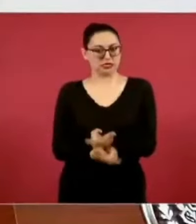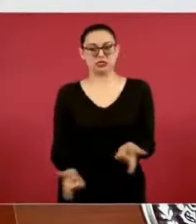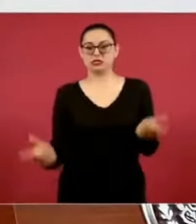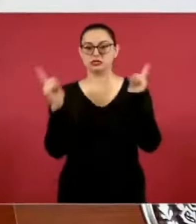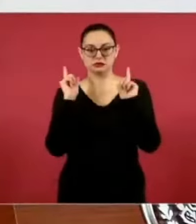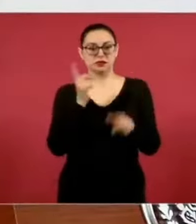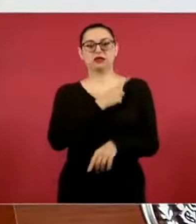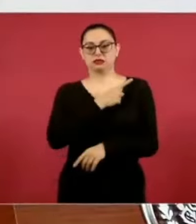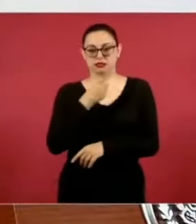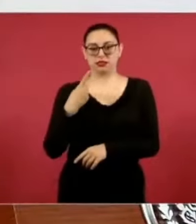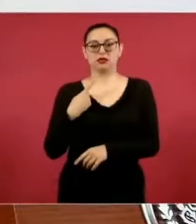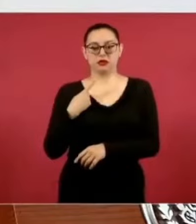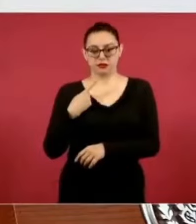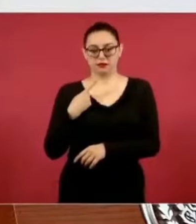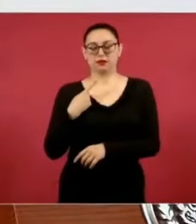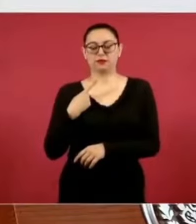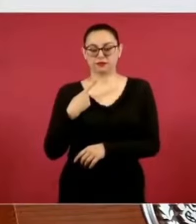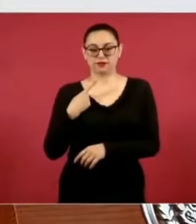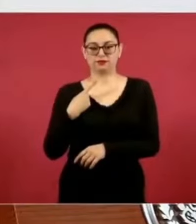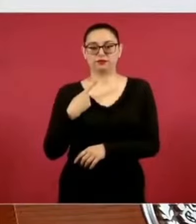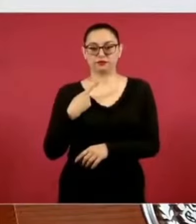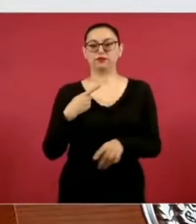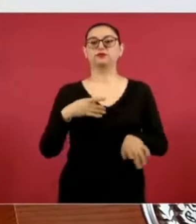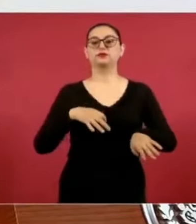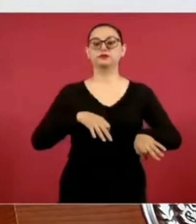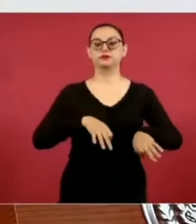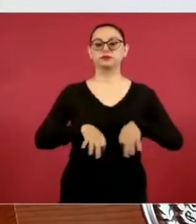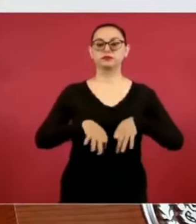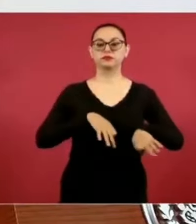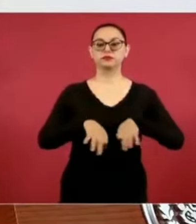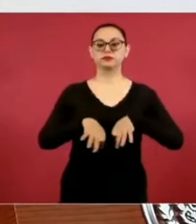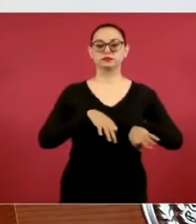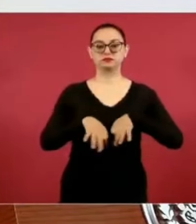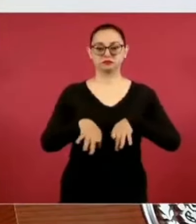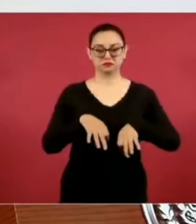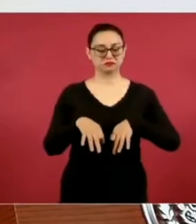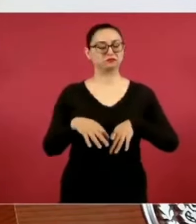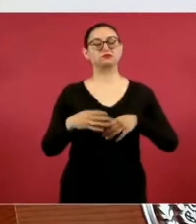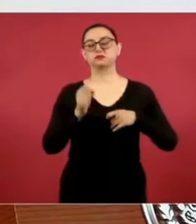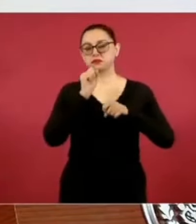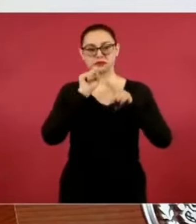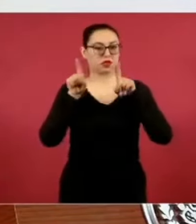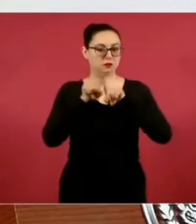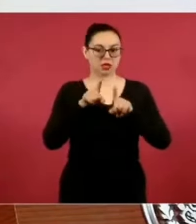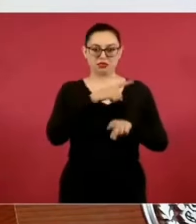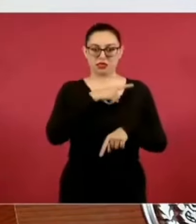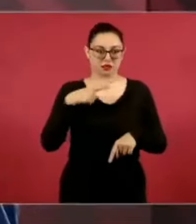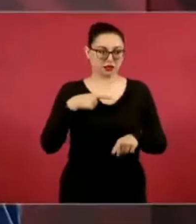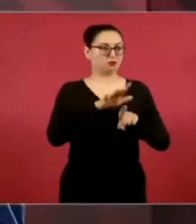hacer su trabajo de convencimiento con los trabajadores.